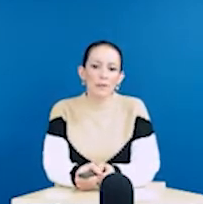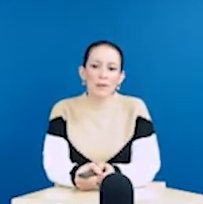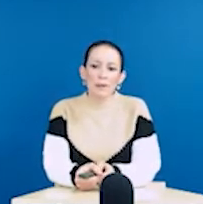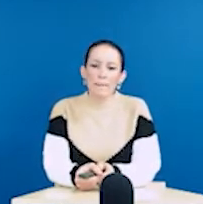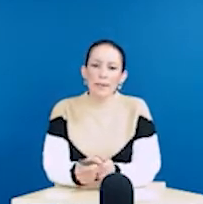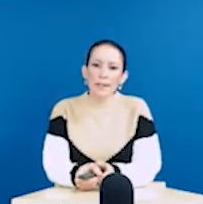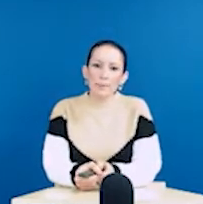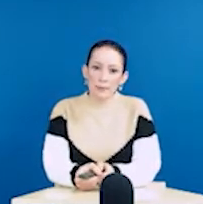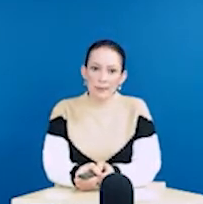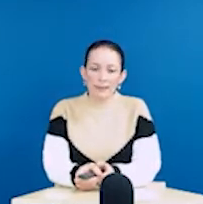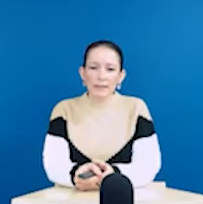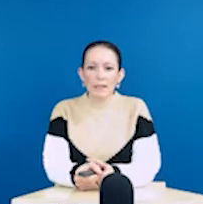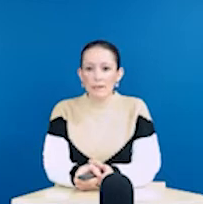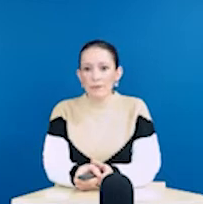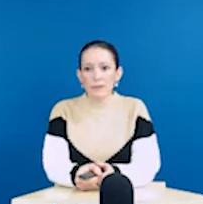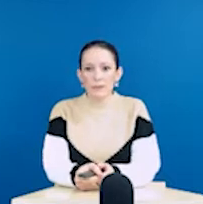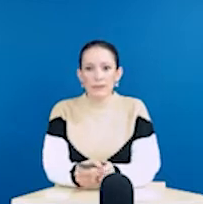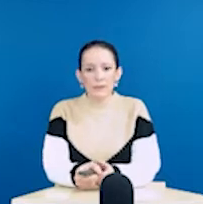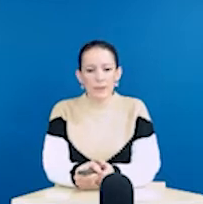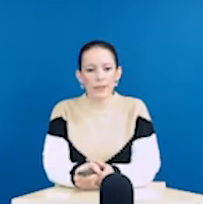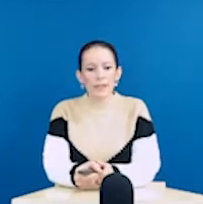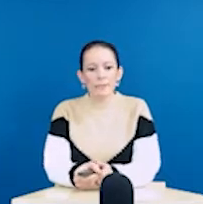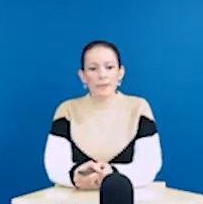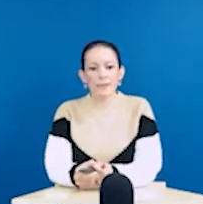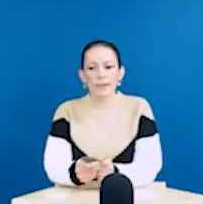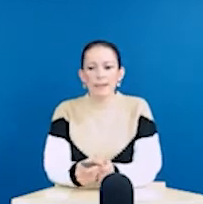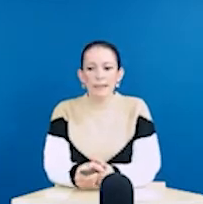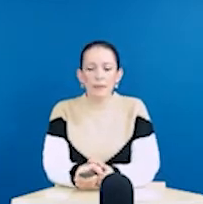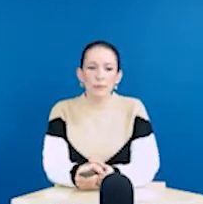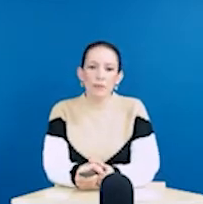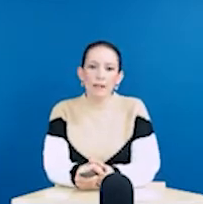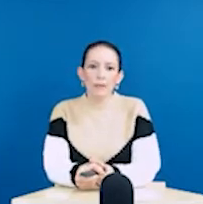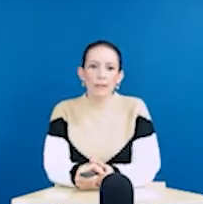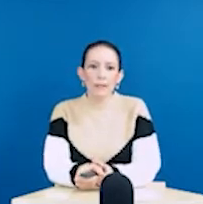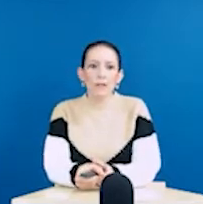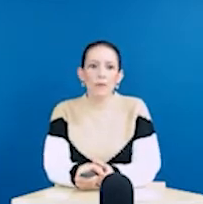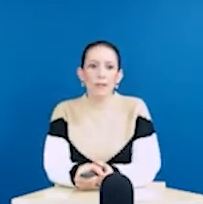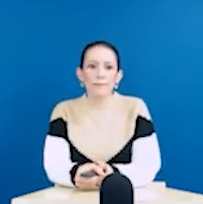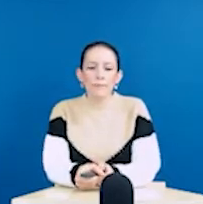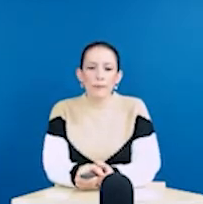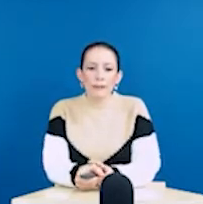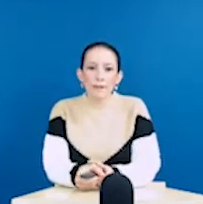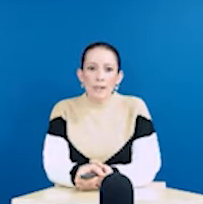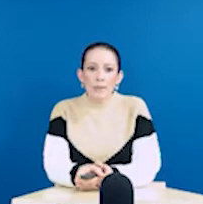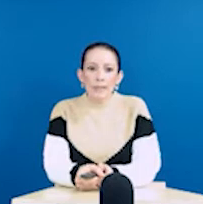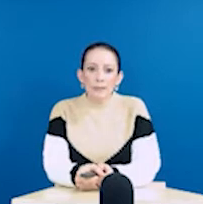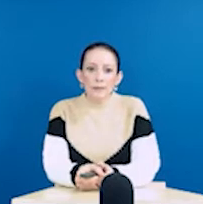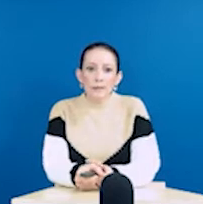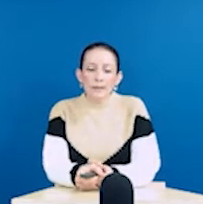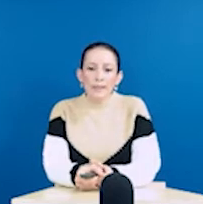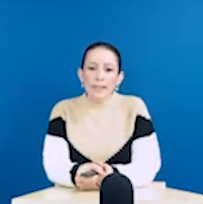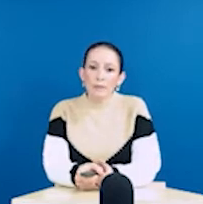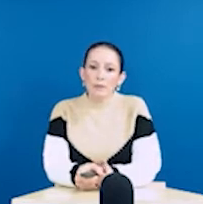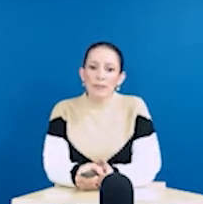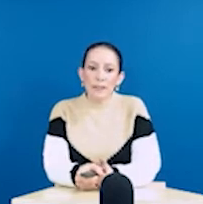es algo bien importante aquí en Fundación Santa Fe y en el Instituto Carlos Ardila Lule. La